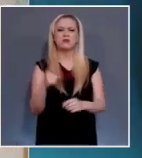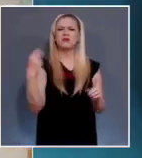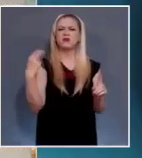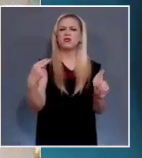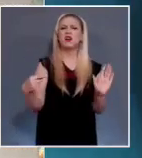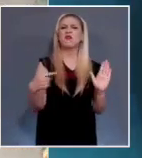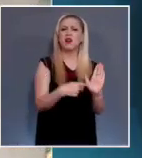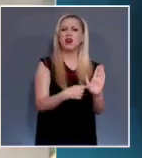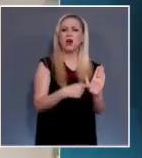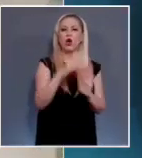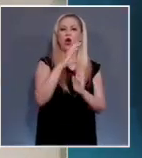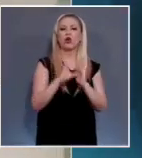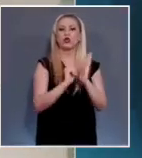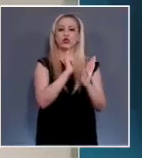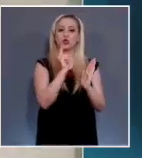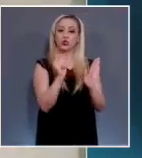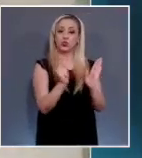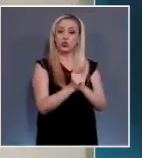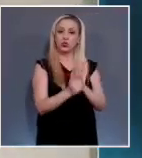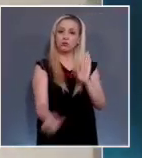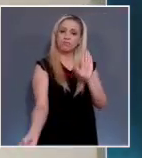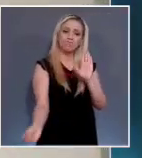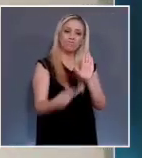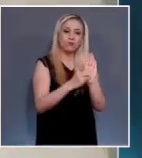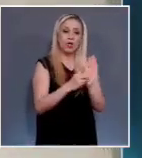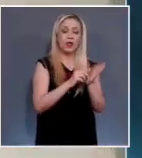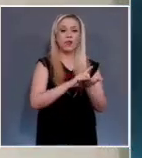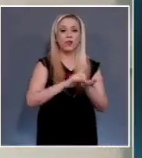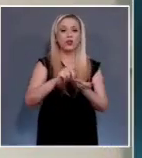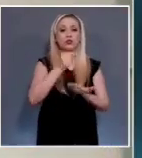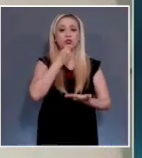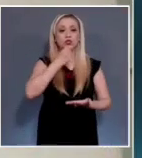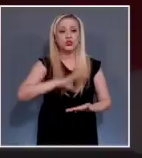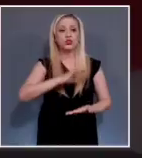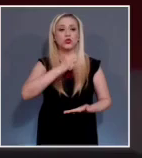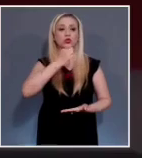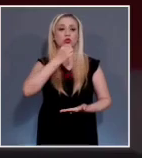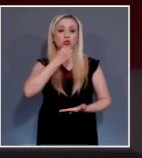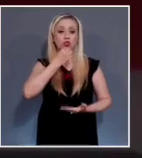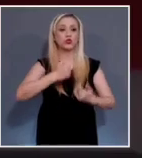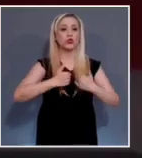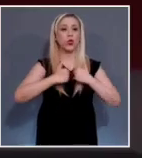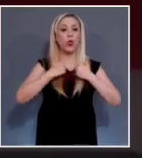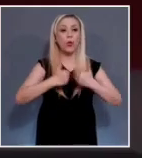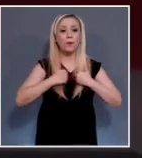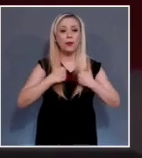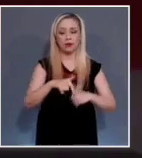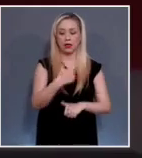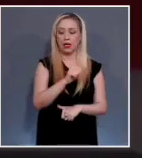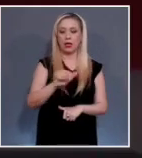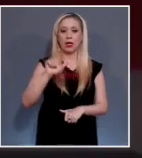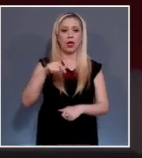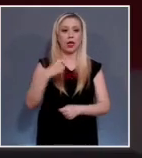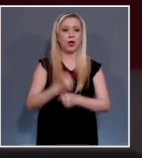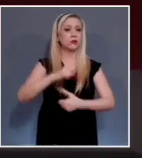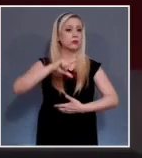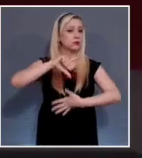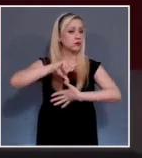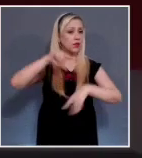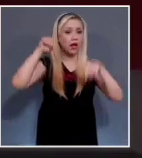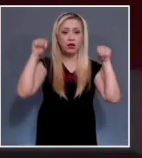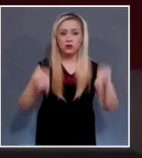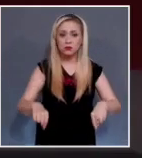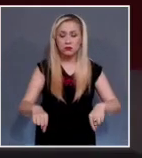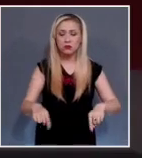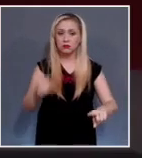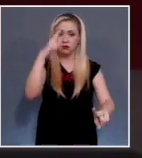Constitucionalización de los Derechos de Niñas, Niños y Adolescentes en América Latina. Queremos poner el foco en los derechos de la